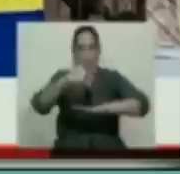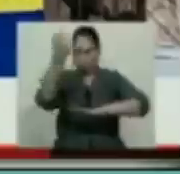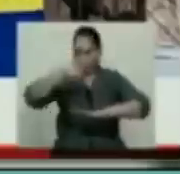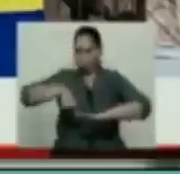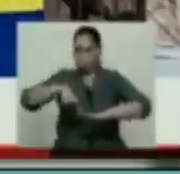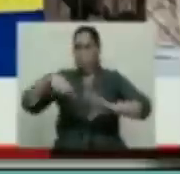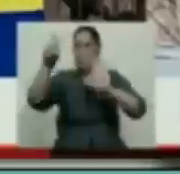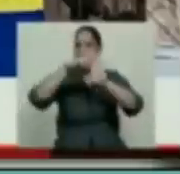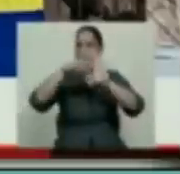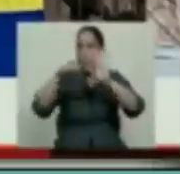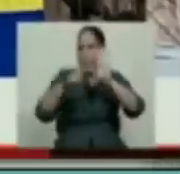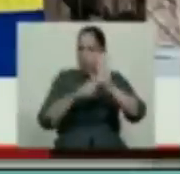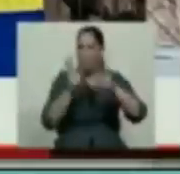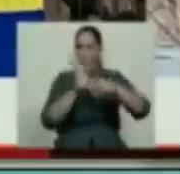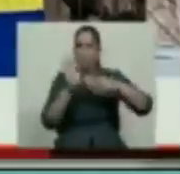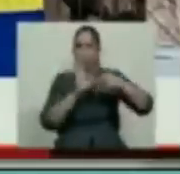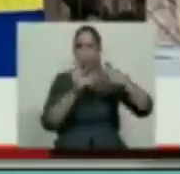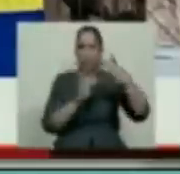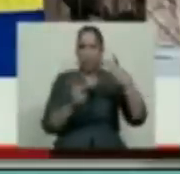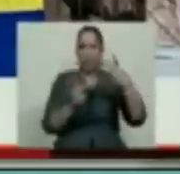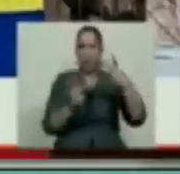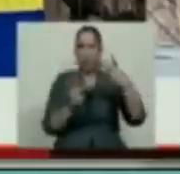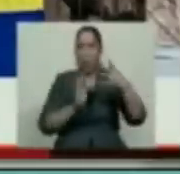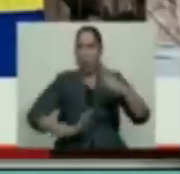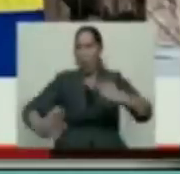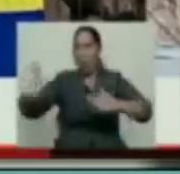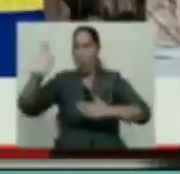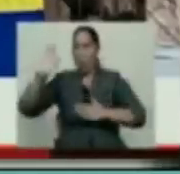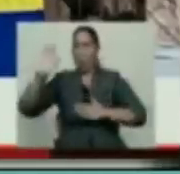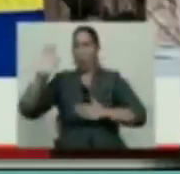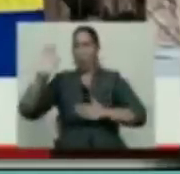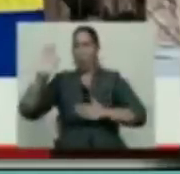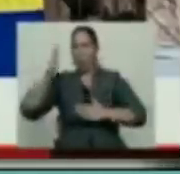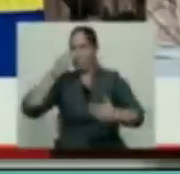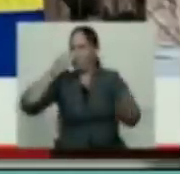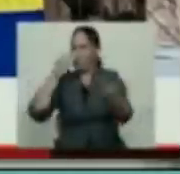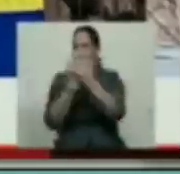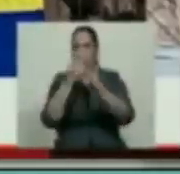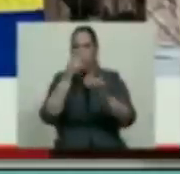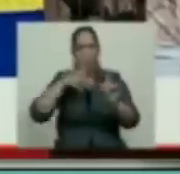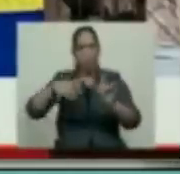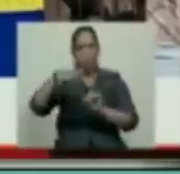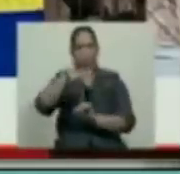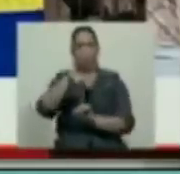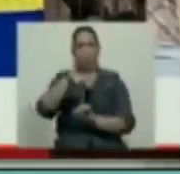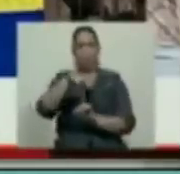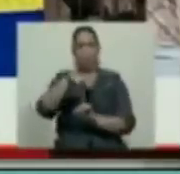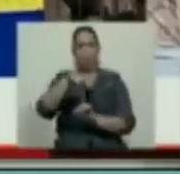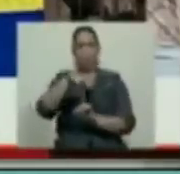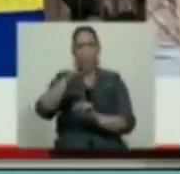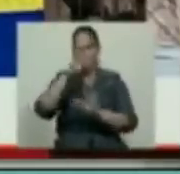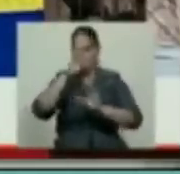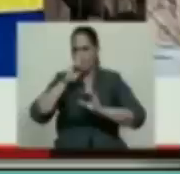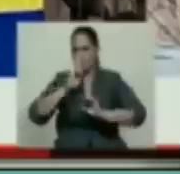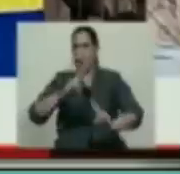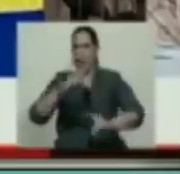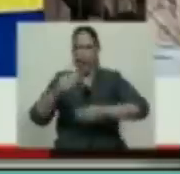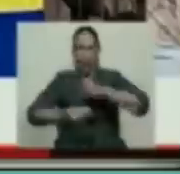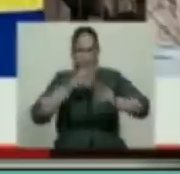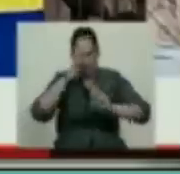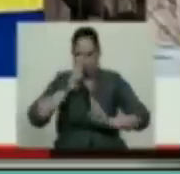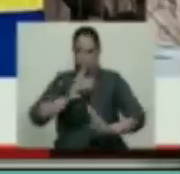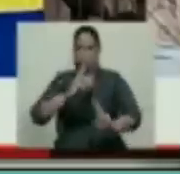Bien, esta ambigüedad que volvió a ponerse de manifiesto hace 2 semanas, hoy ya, cuando asumió Nicolás